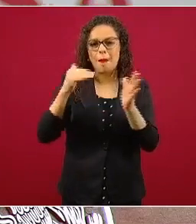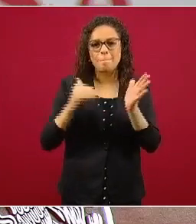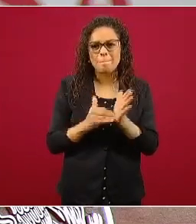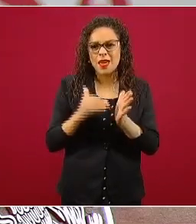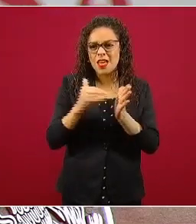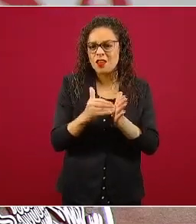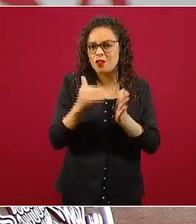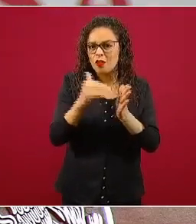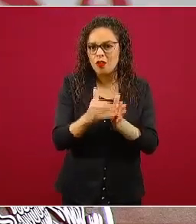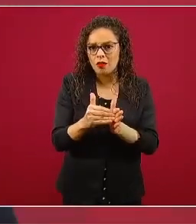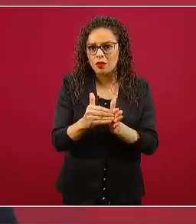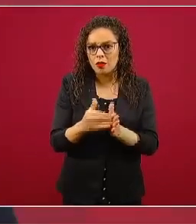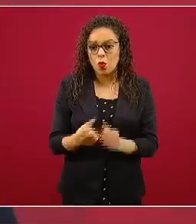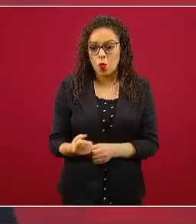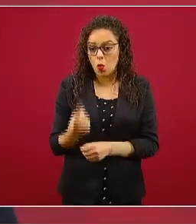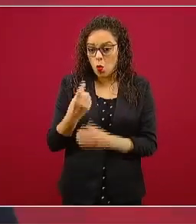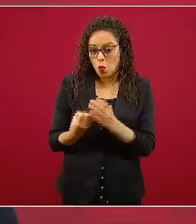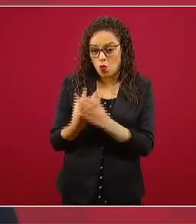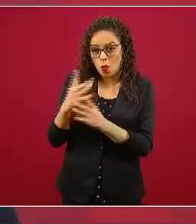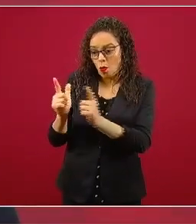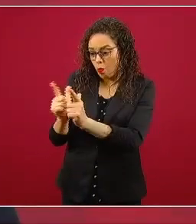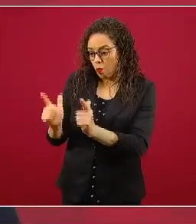vanguardia,